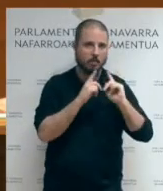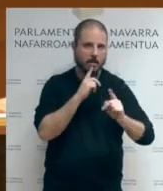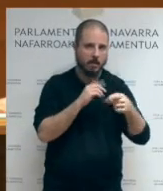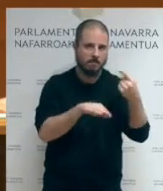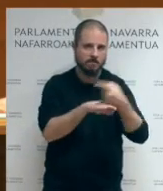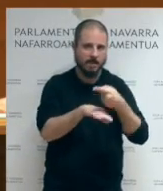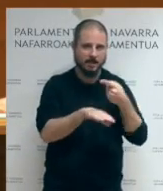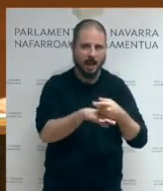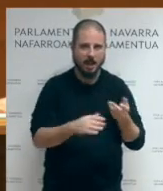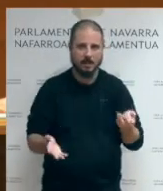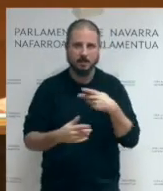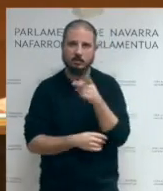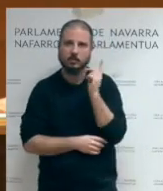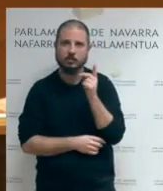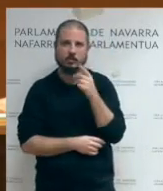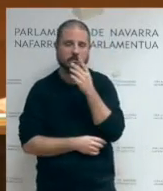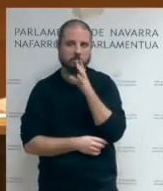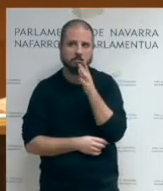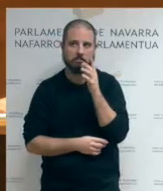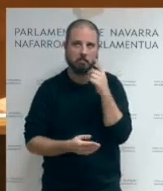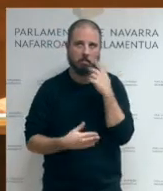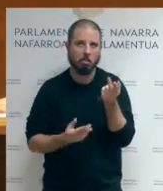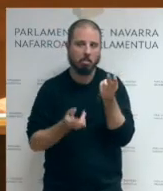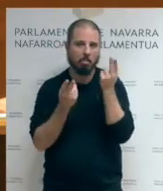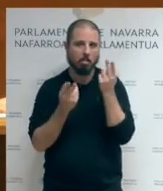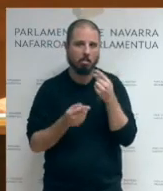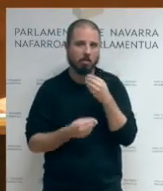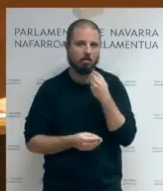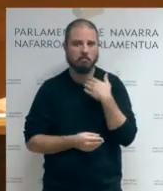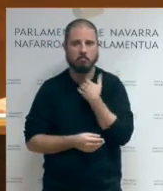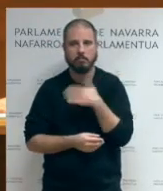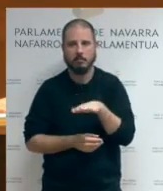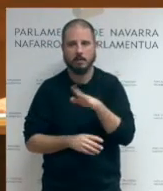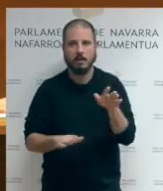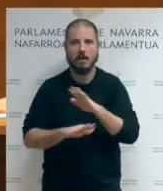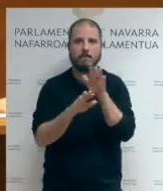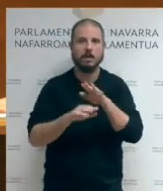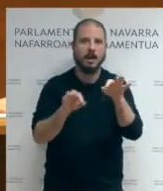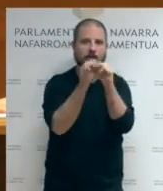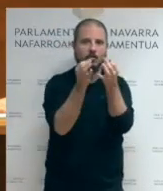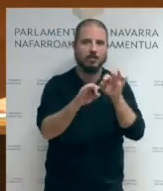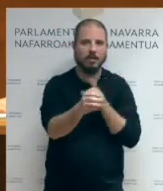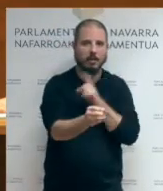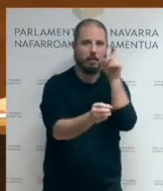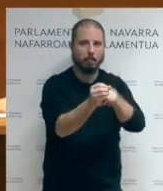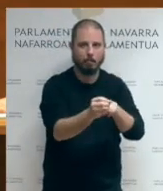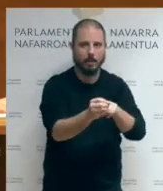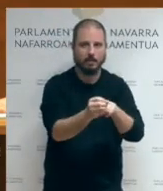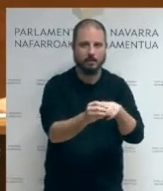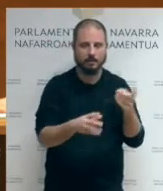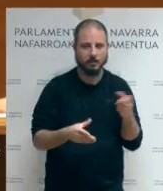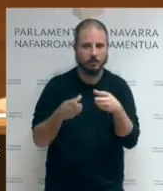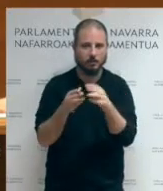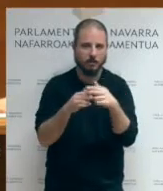final, aunque sea solo por resignación, los navarros y navarras acaben en el proyecto de Euskal Herria de la mano de ambos partidos. Además,